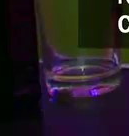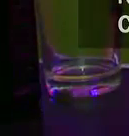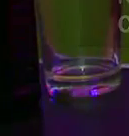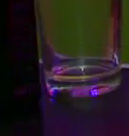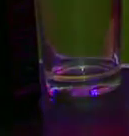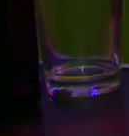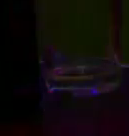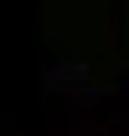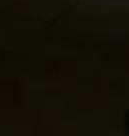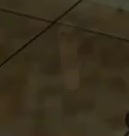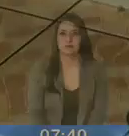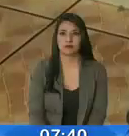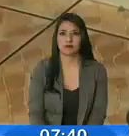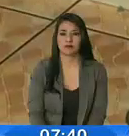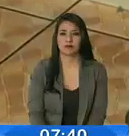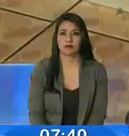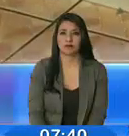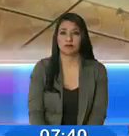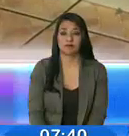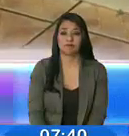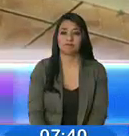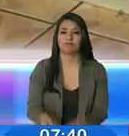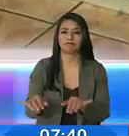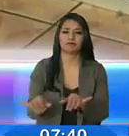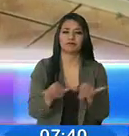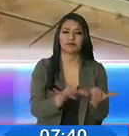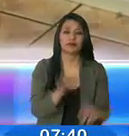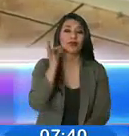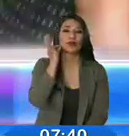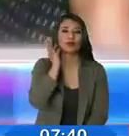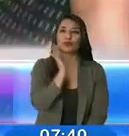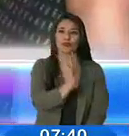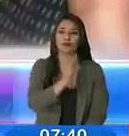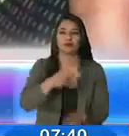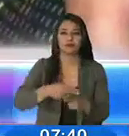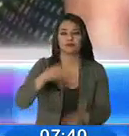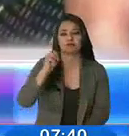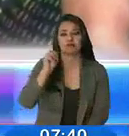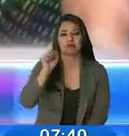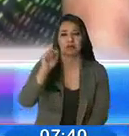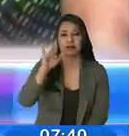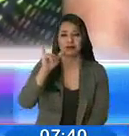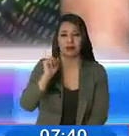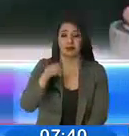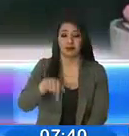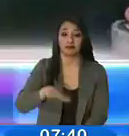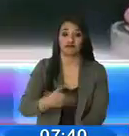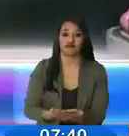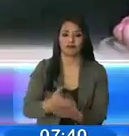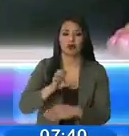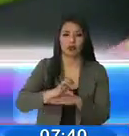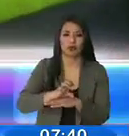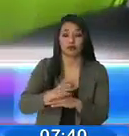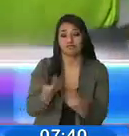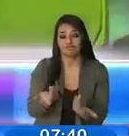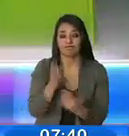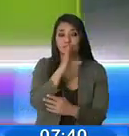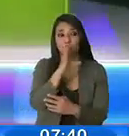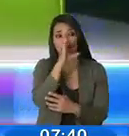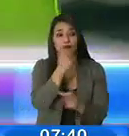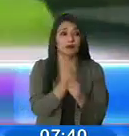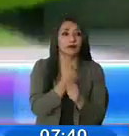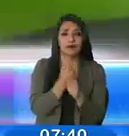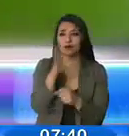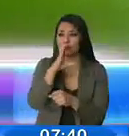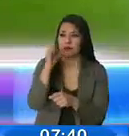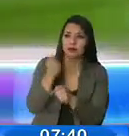siquiera. Un caso similar es el de Mercedes. Ella, de igual manera, llegó al país y se vio obligada a buscar este trabajo